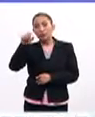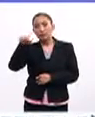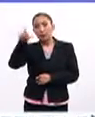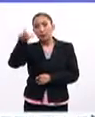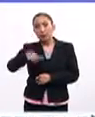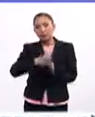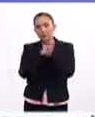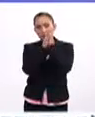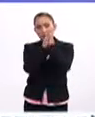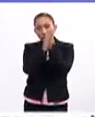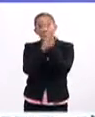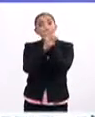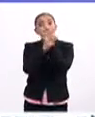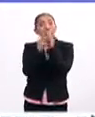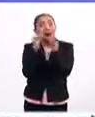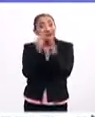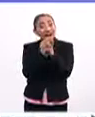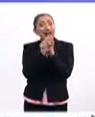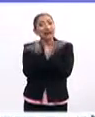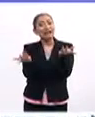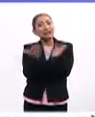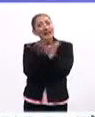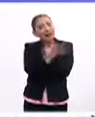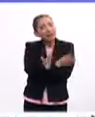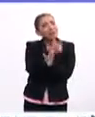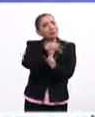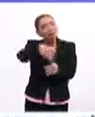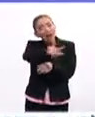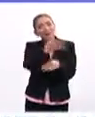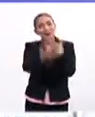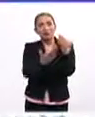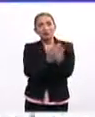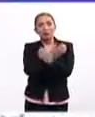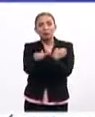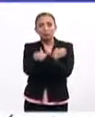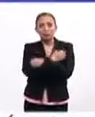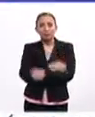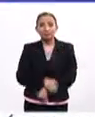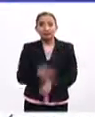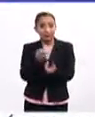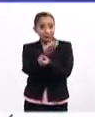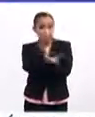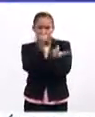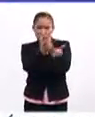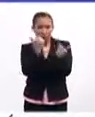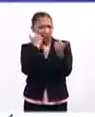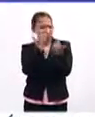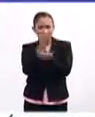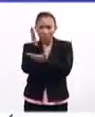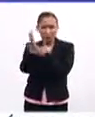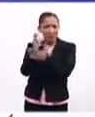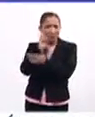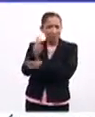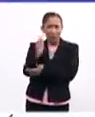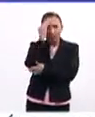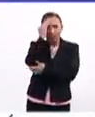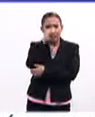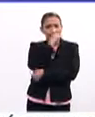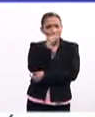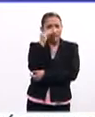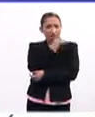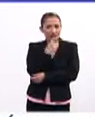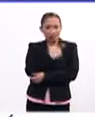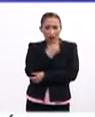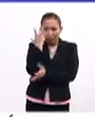www.telesecundaria.sep.gob.mx. Por favor, materiales exprofeso para nuestro servicio educativo. Y quien quiera, además, ¿no? Además, aprender, por supuesto, de forma gratuita